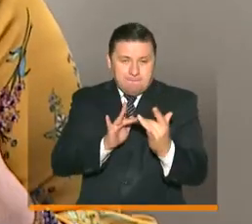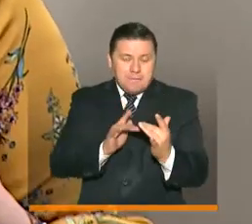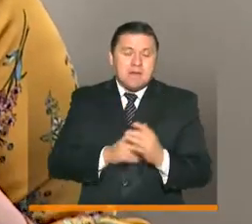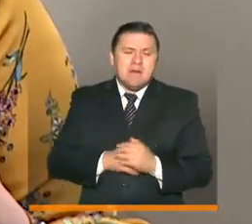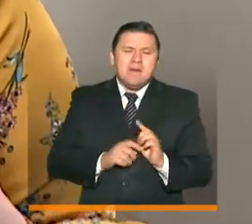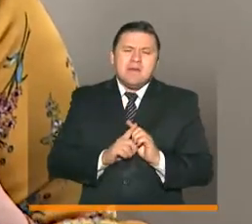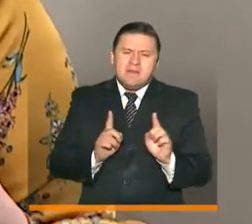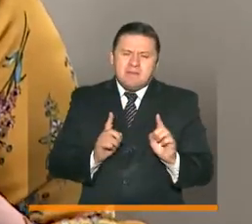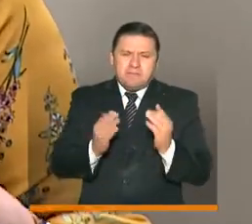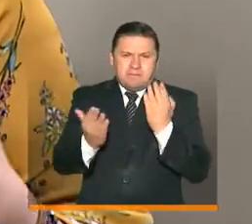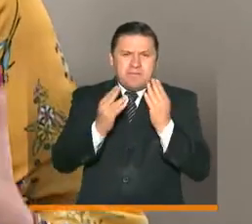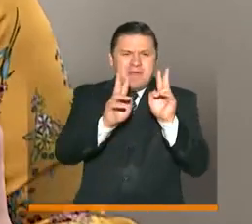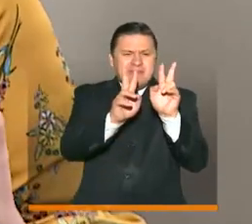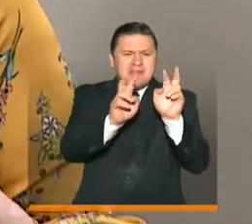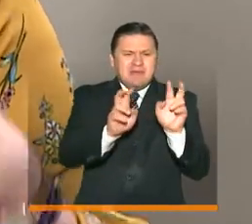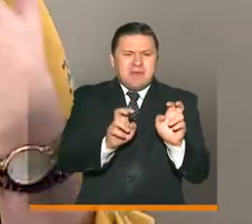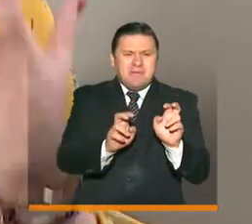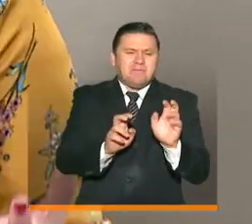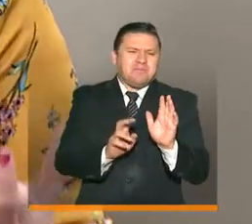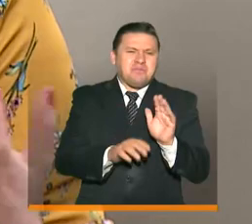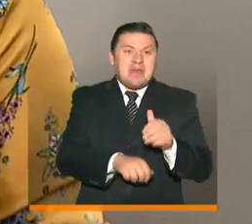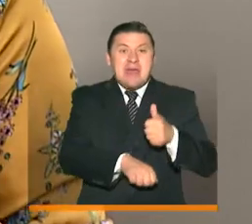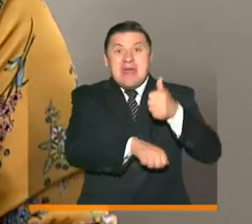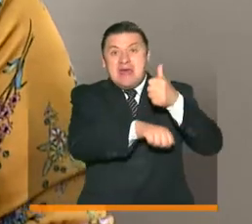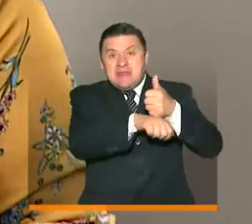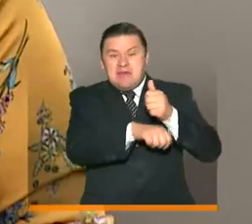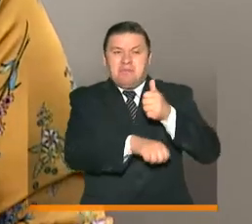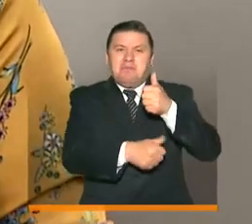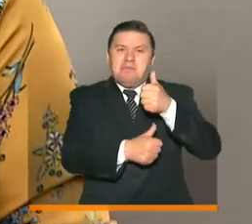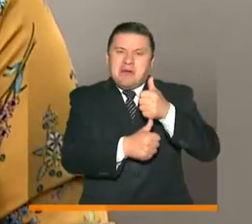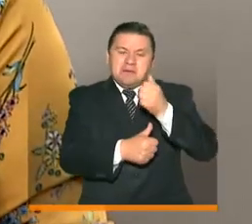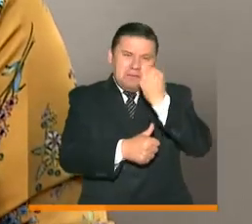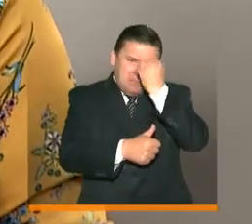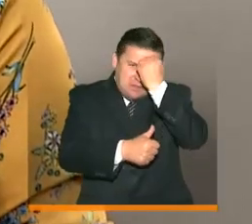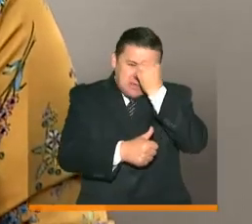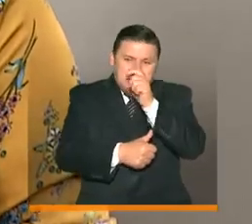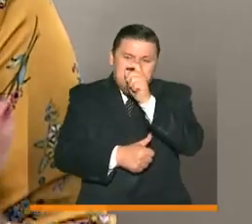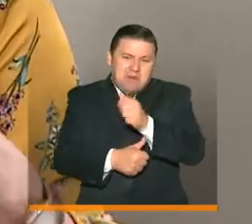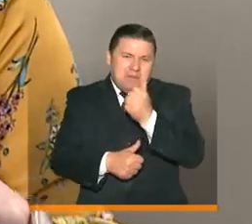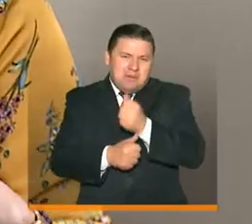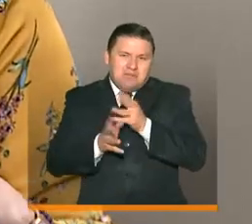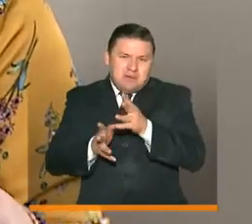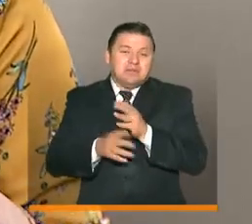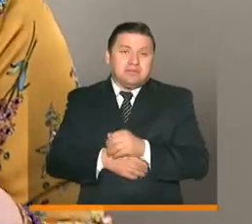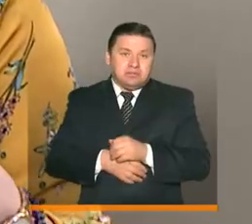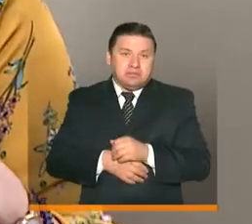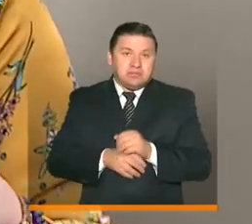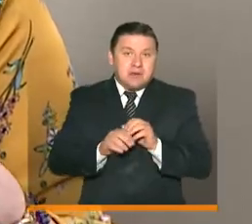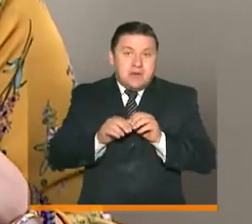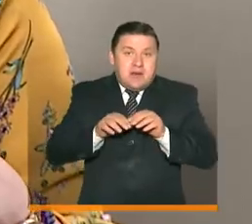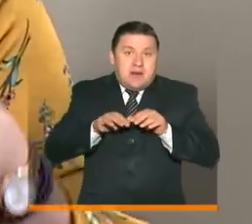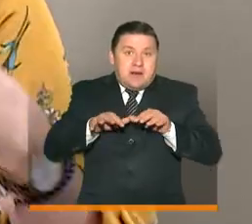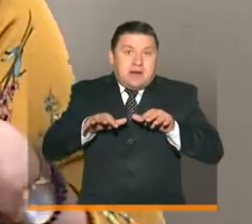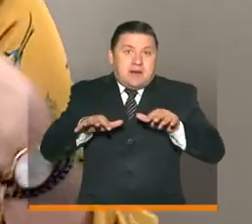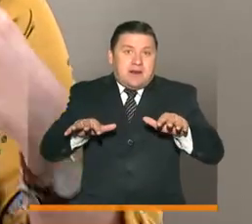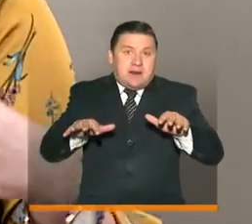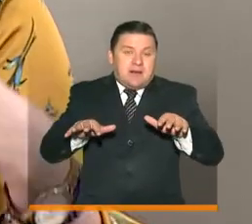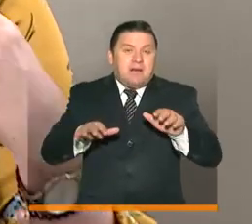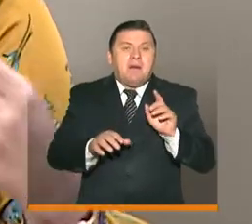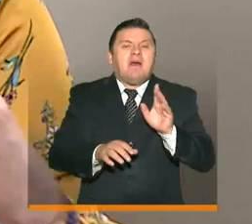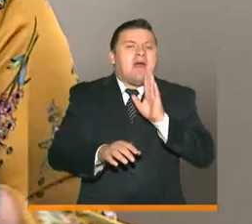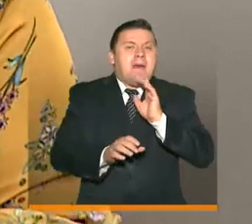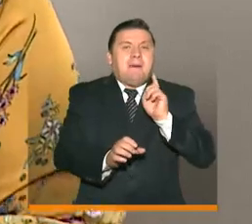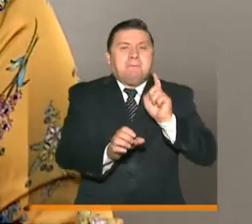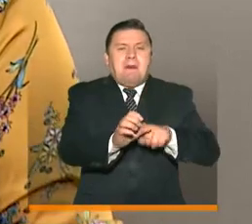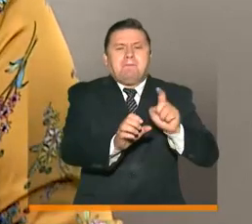y hay diferenciación de contenido por el rol, para directivos docentes y para maestros, presidente. Y el trabajo en red, pues va a venir de toda la inscripción de